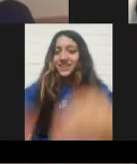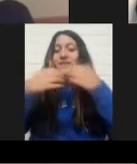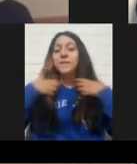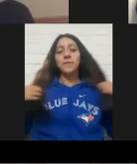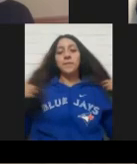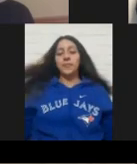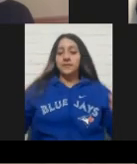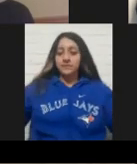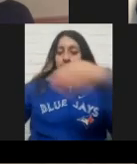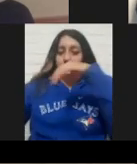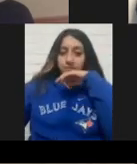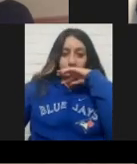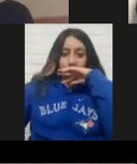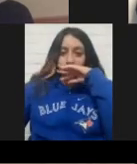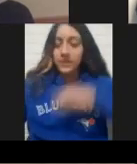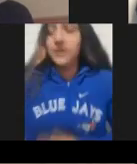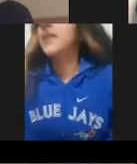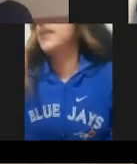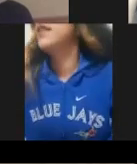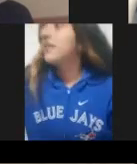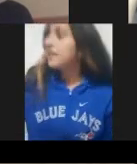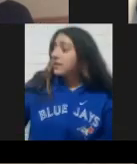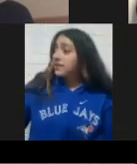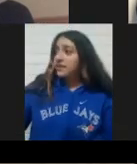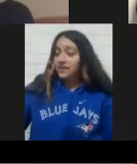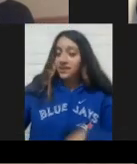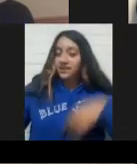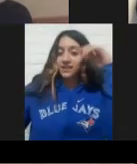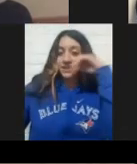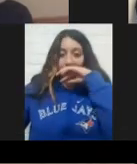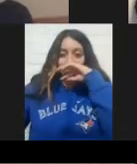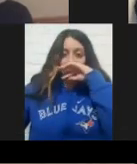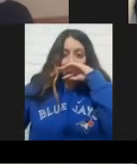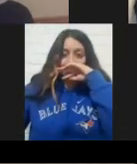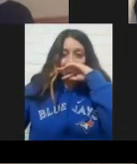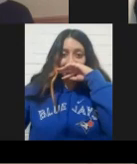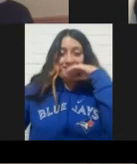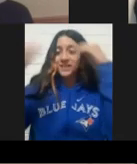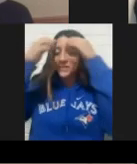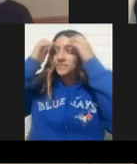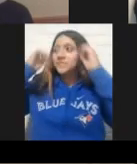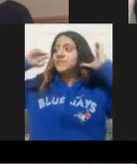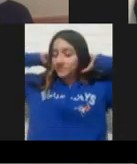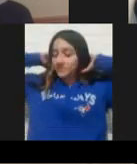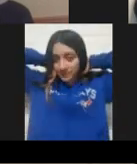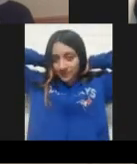Alumnos, amigos del segundo A, les deseo lo mejor al egreso del